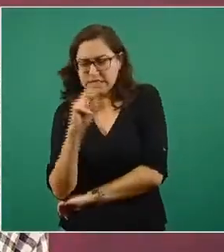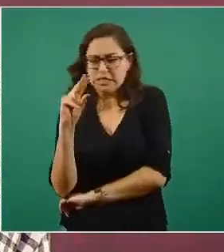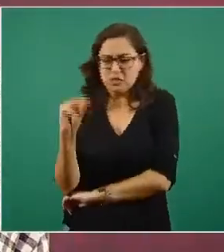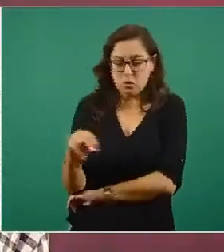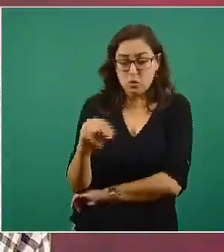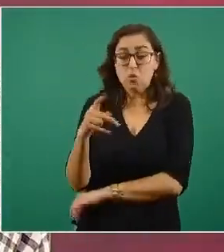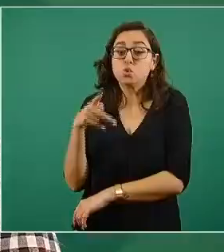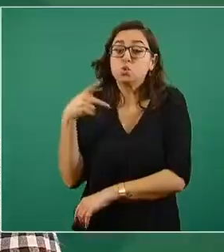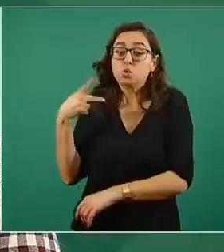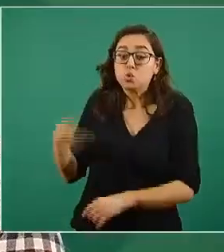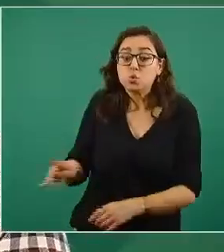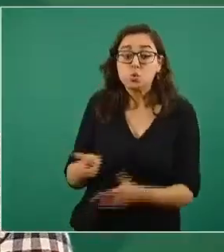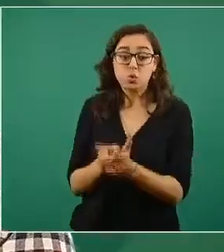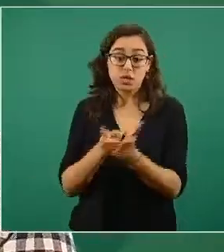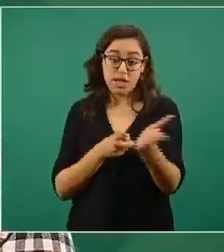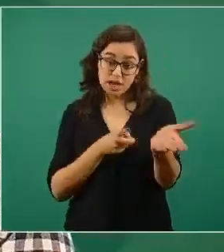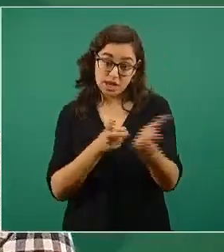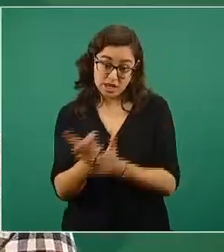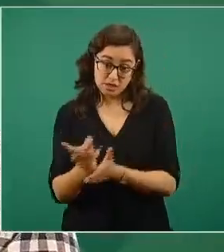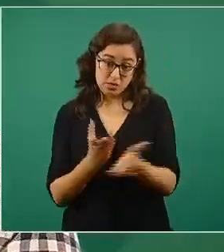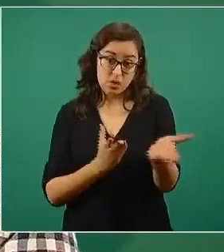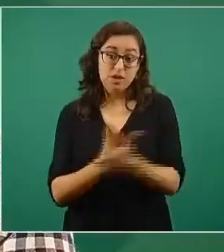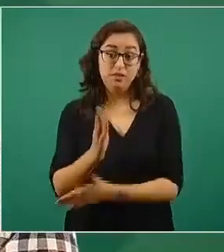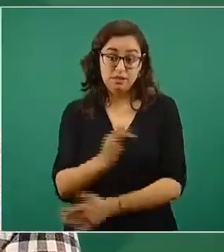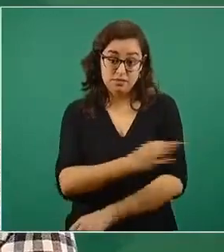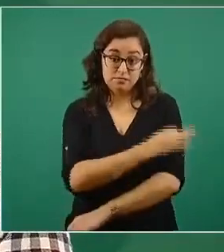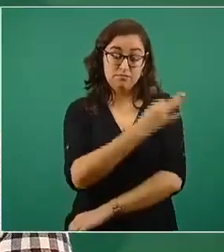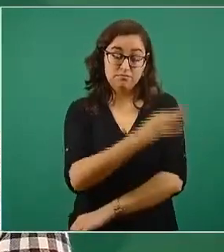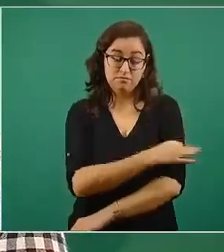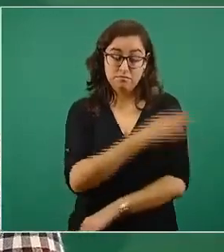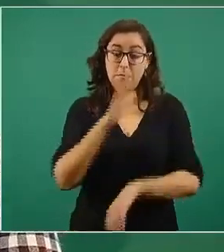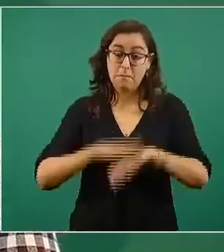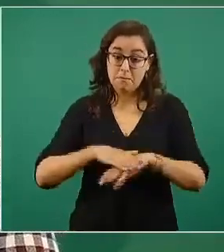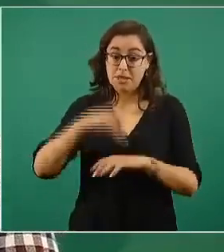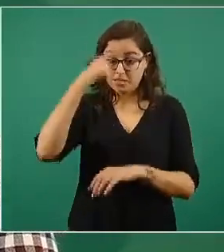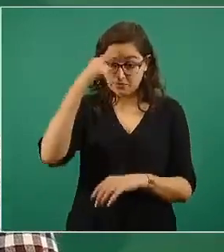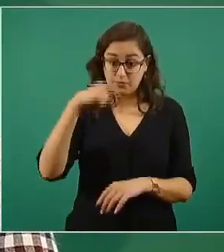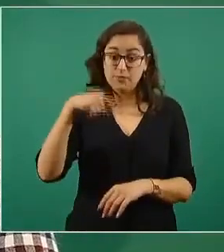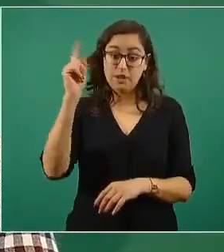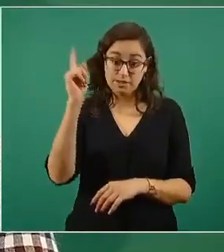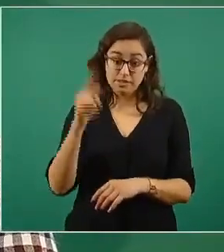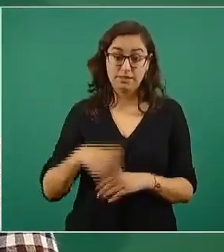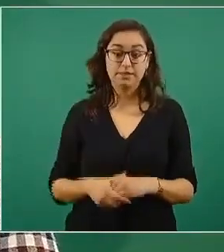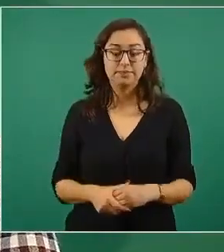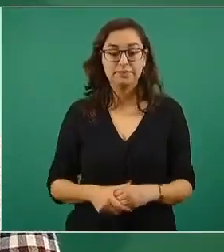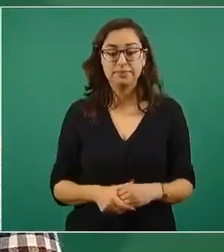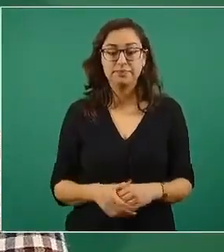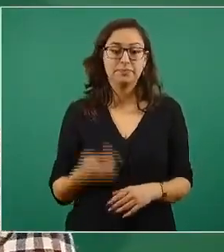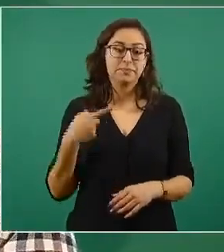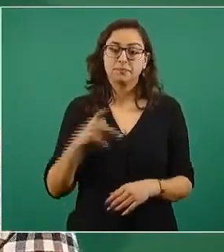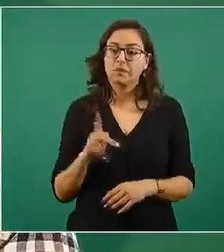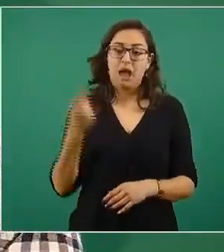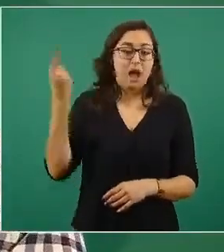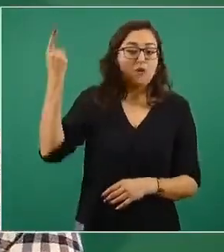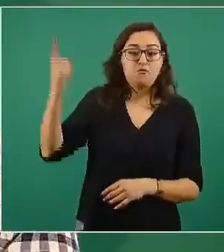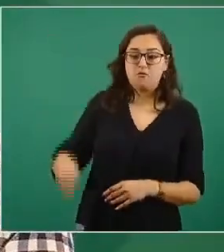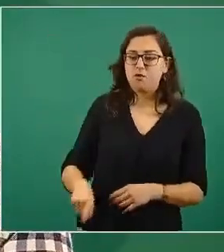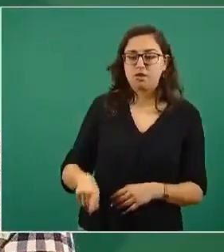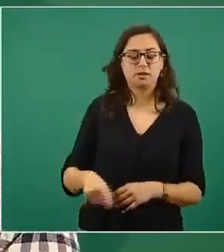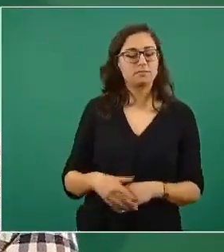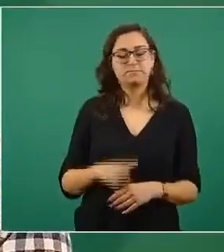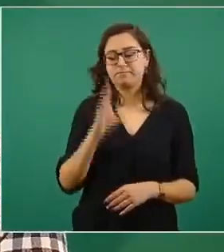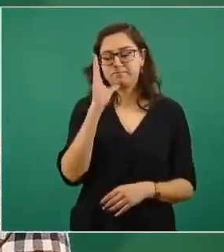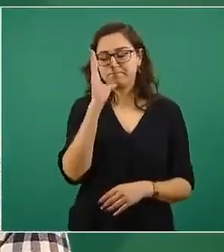el derecho de acceso y la posibilidad de que se le facilite el acceso a la vacuna, pero no puede ser impuesto por